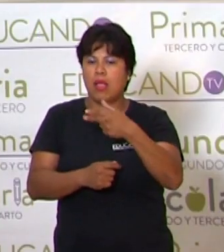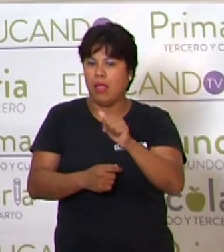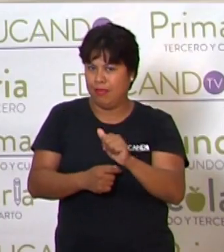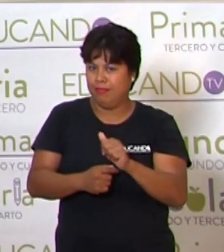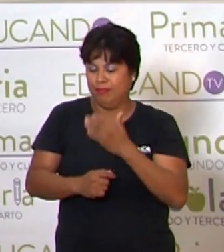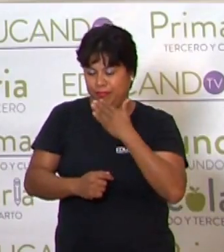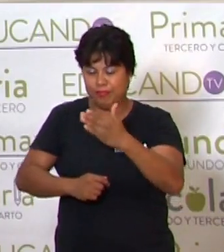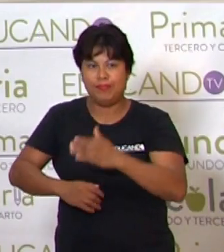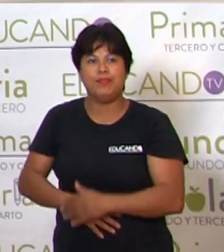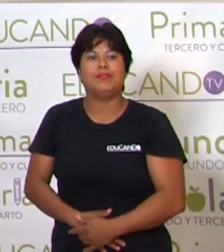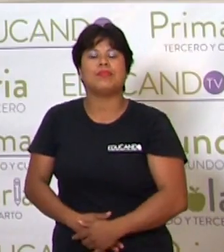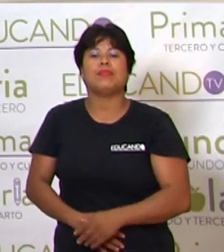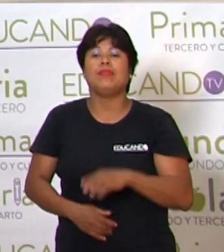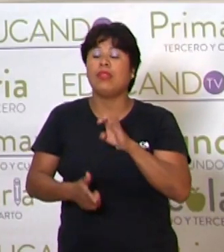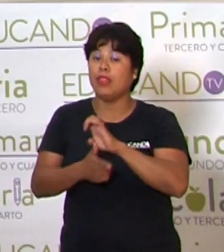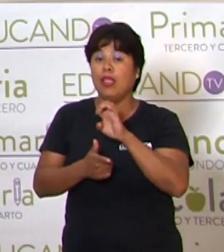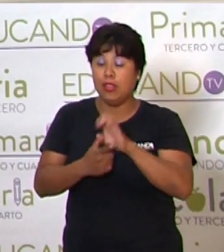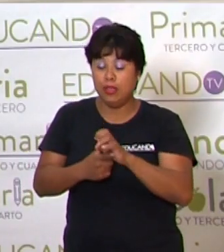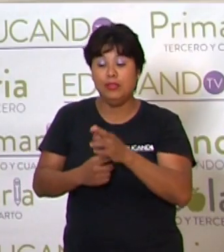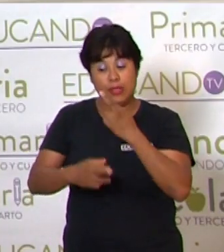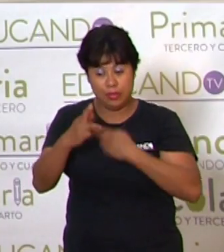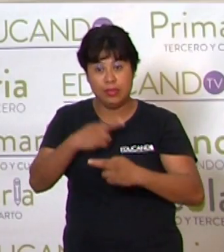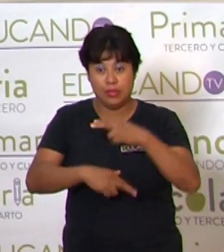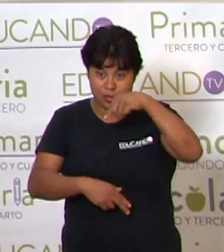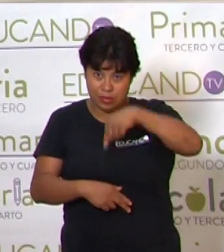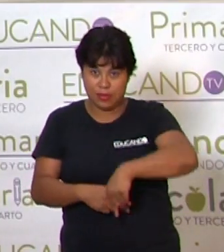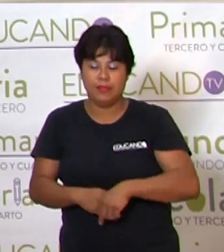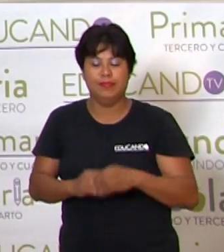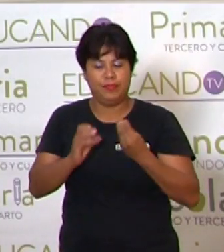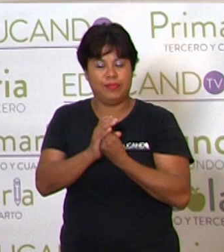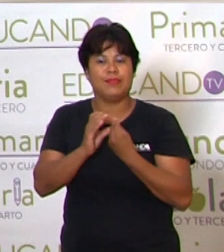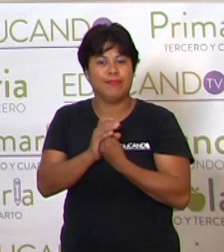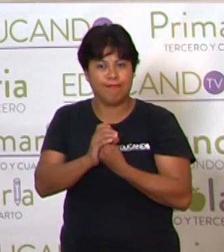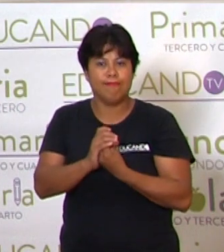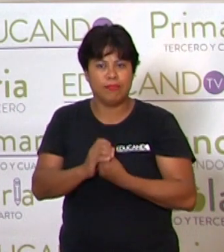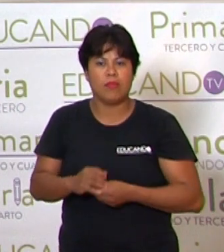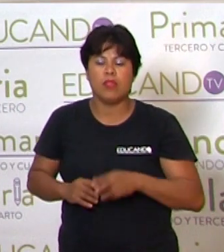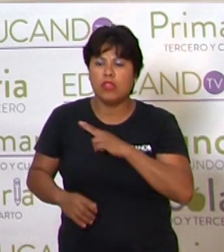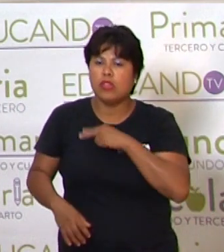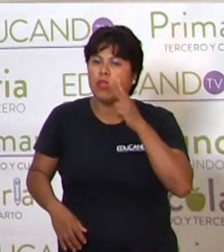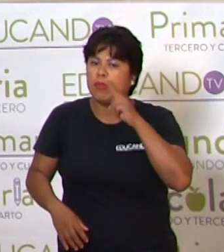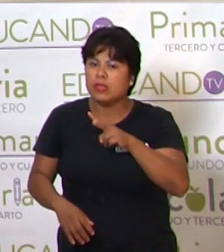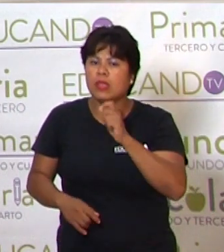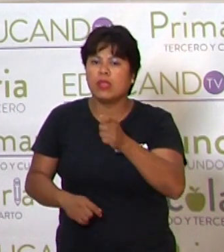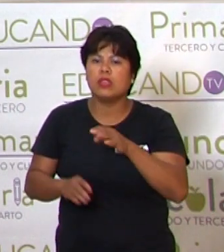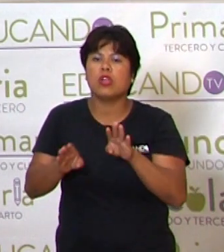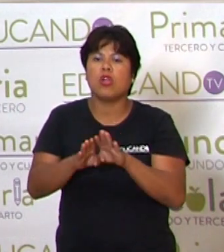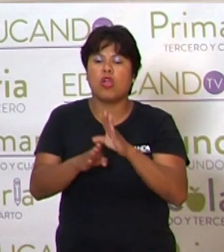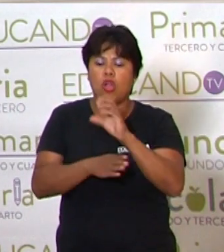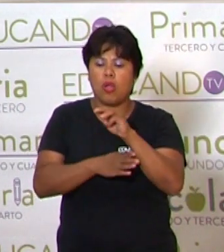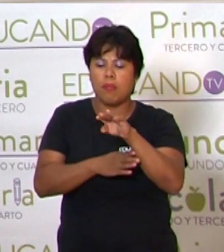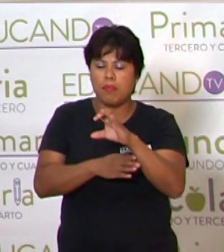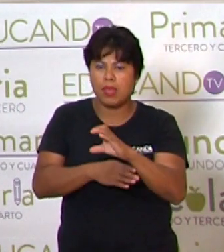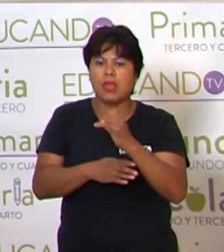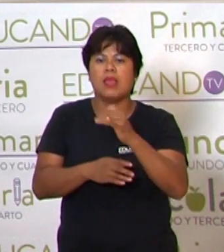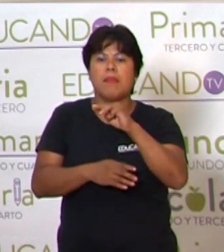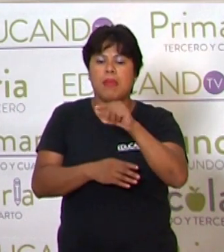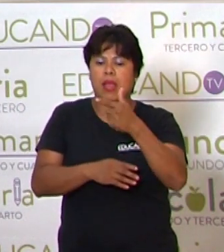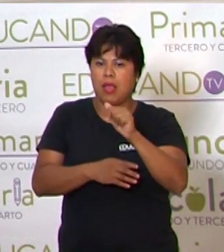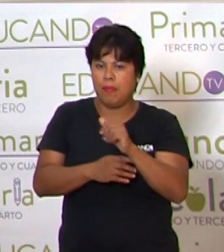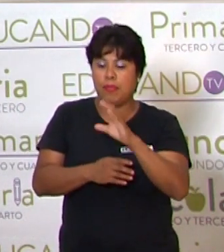manga. Bien, entonces, regresando aquí al salón, vamos a ver entonces los términos de cómic y de